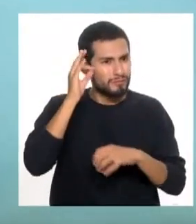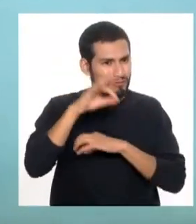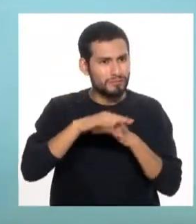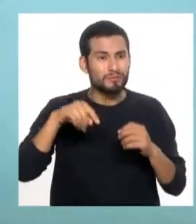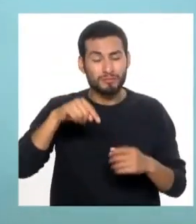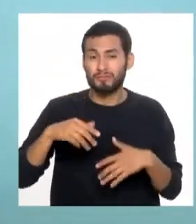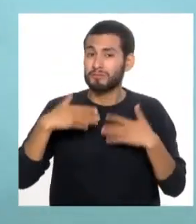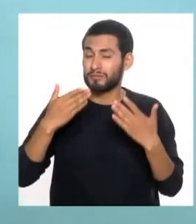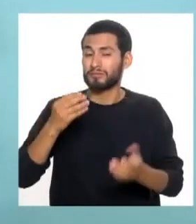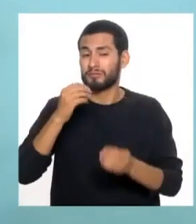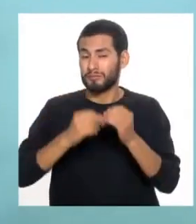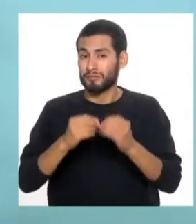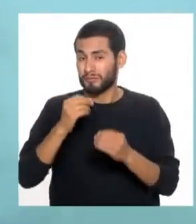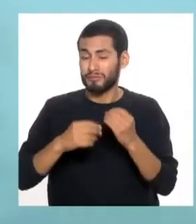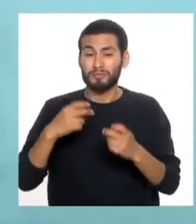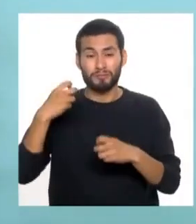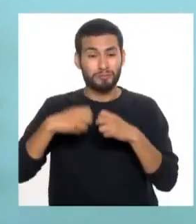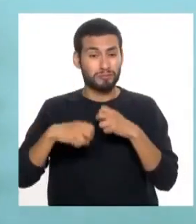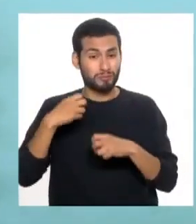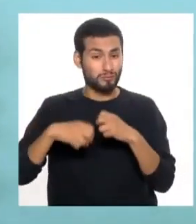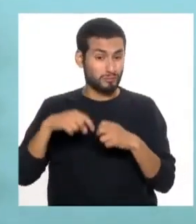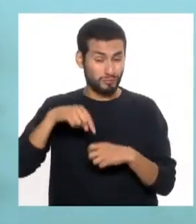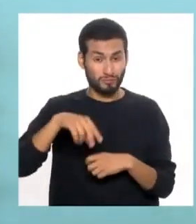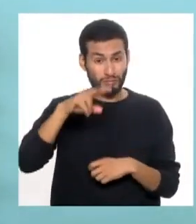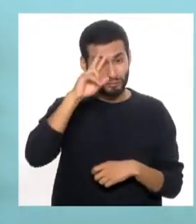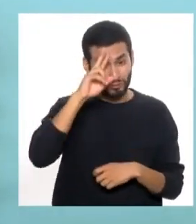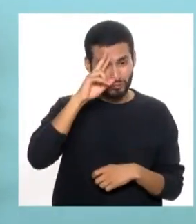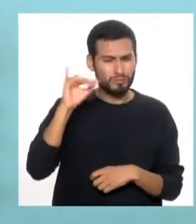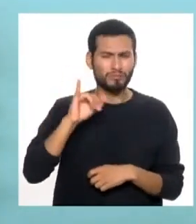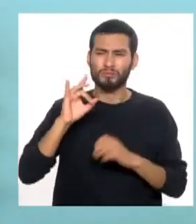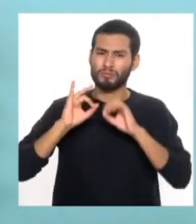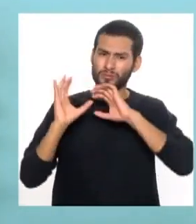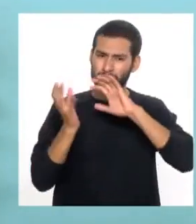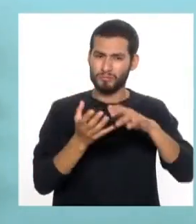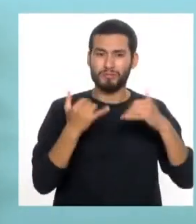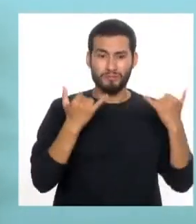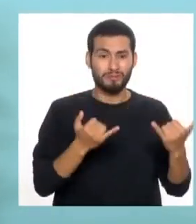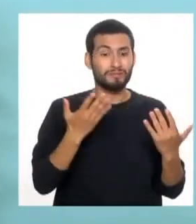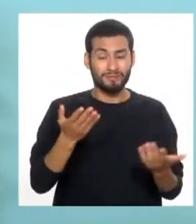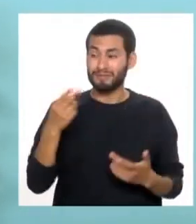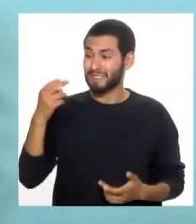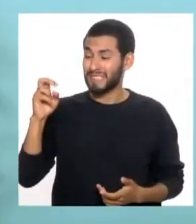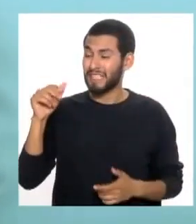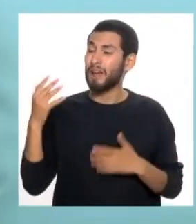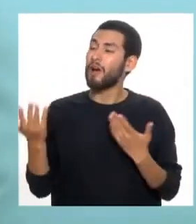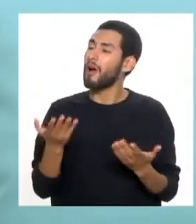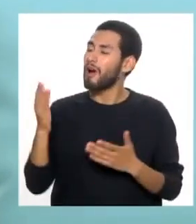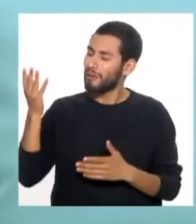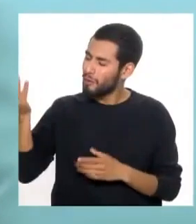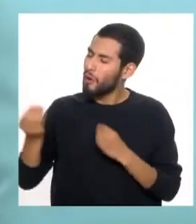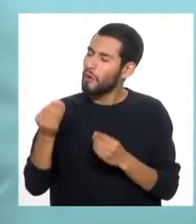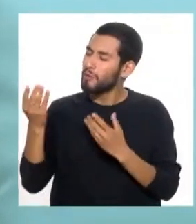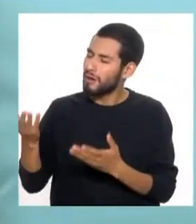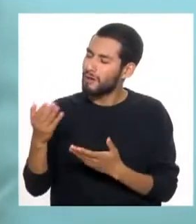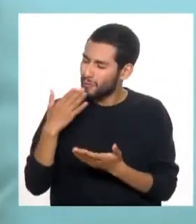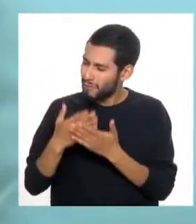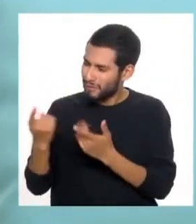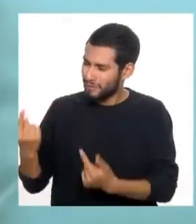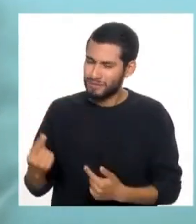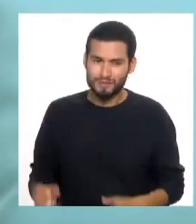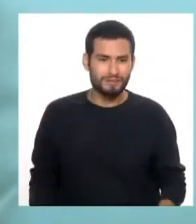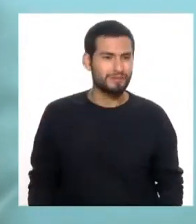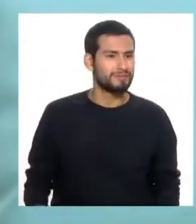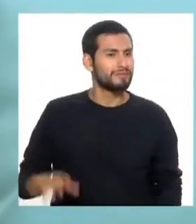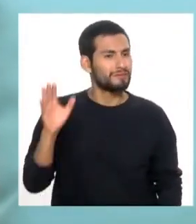todo está dándole soluciones a un problema no solamente del Perú, sino mundial, y está aquí con nosotros. Hola Hernán, ¿cómo estás? Qué gusto estar contigo. Hola